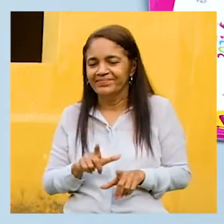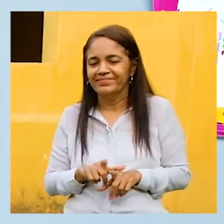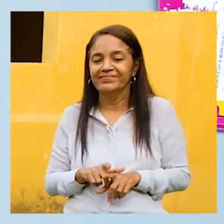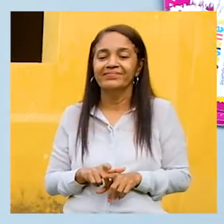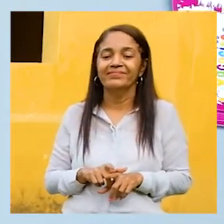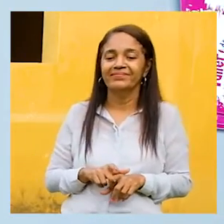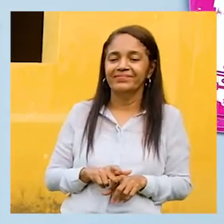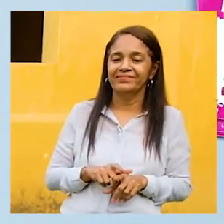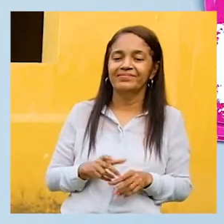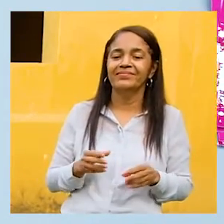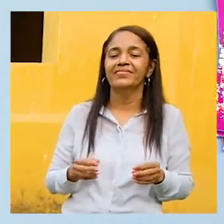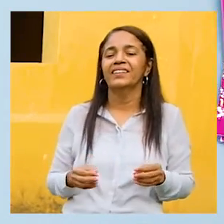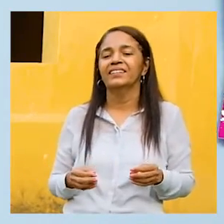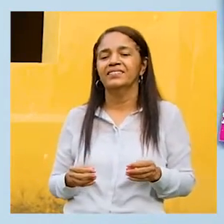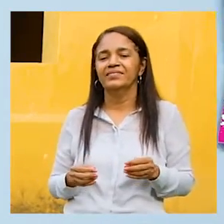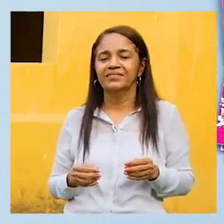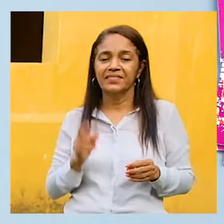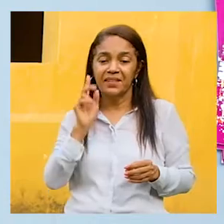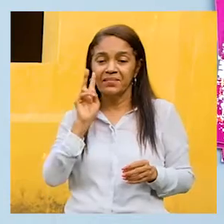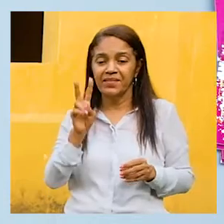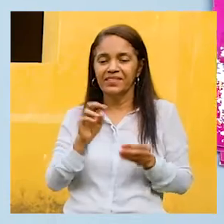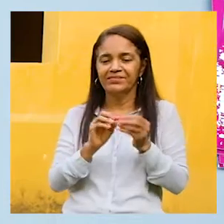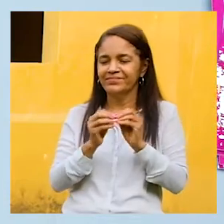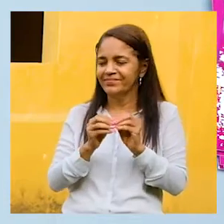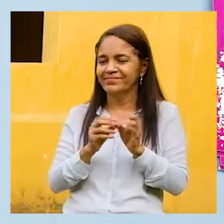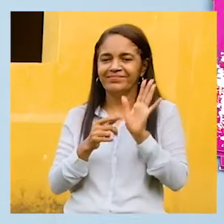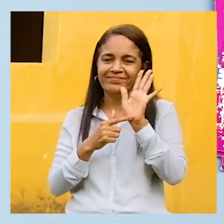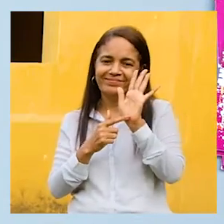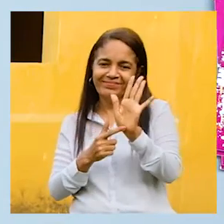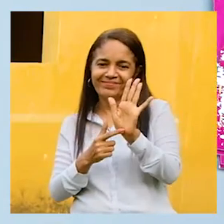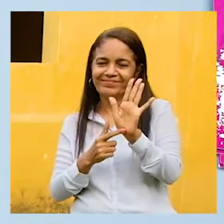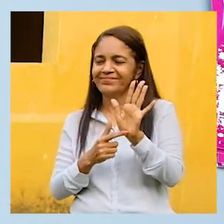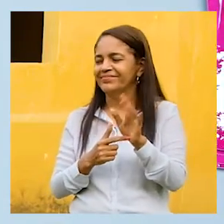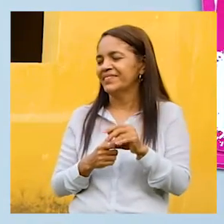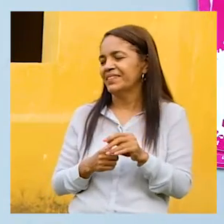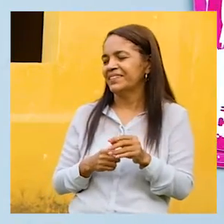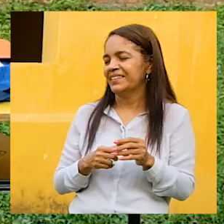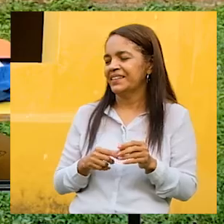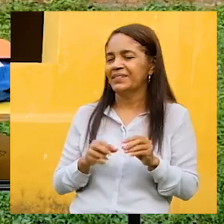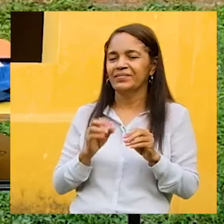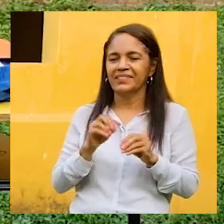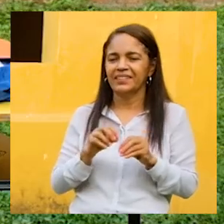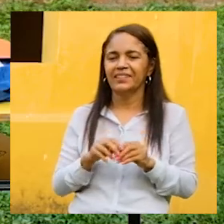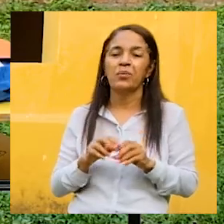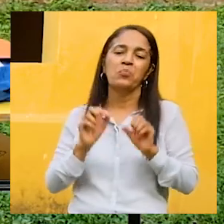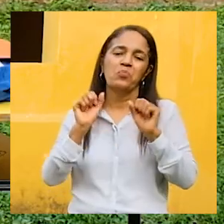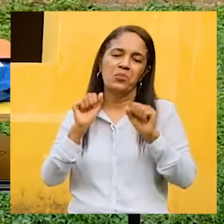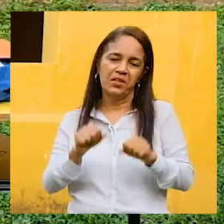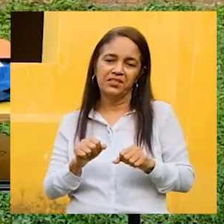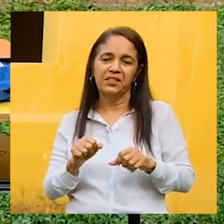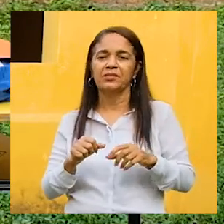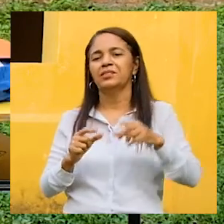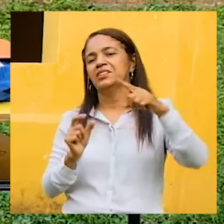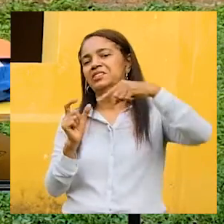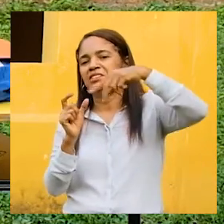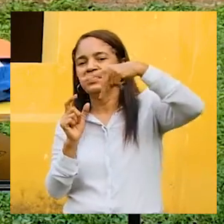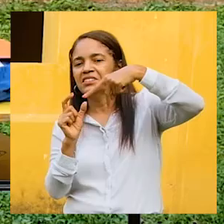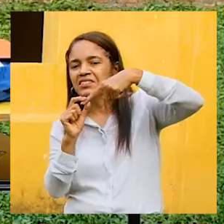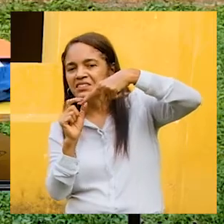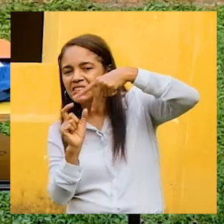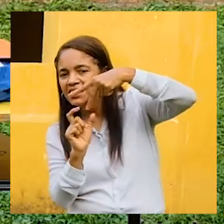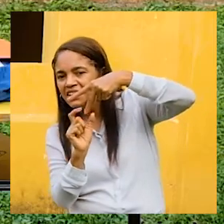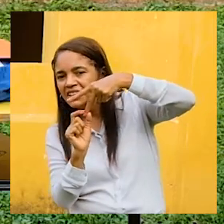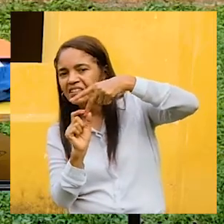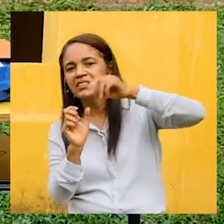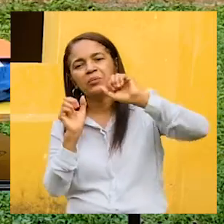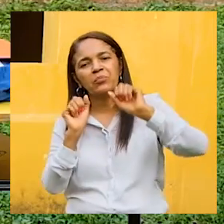Armando entonces nuevamente nuestra figura, tenemos nuestra patilla. Lo puedes hacer también con las cerezas, y si tal